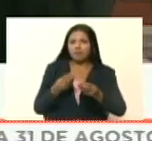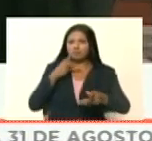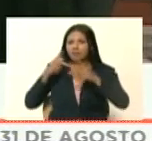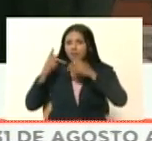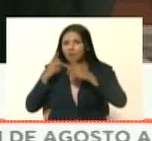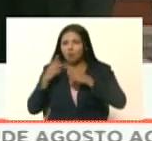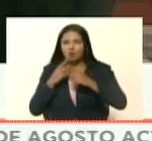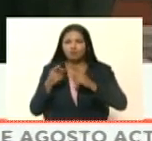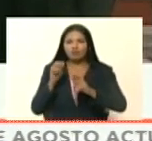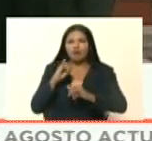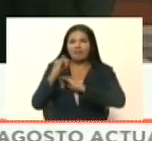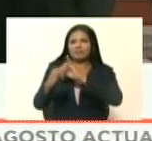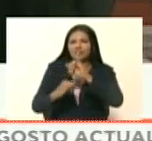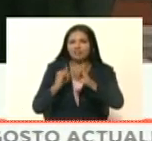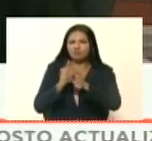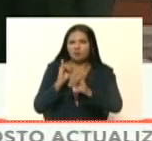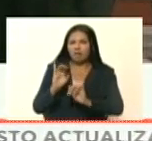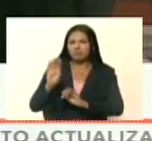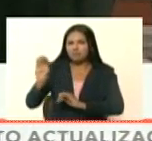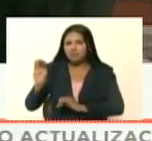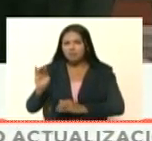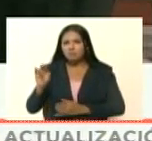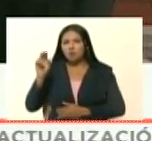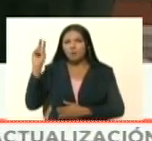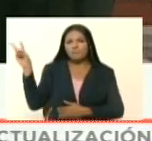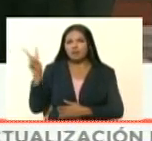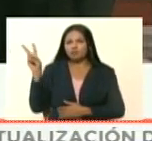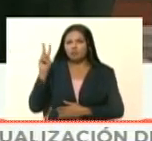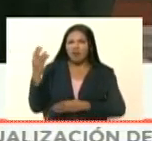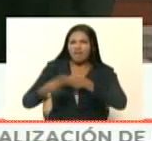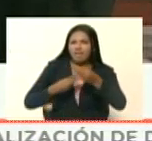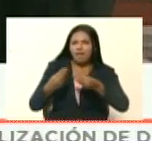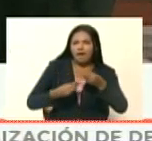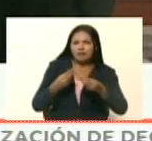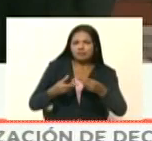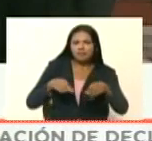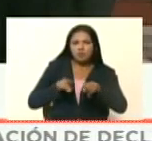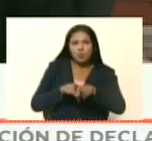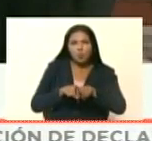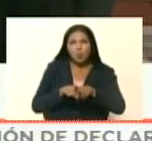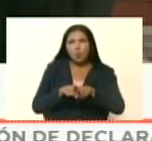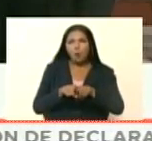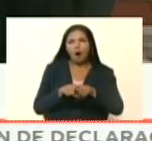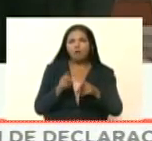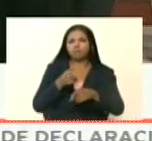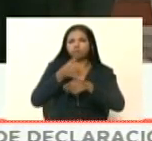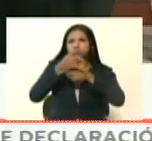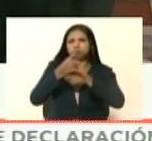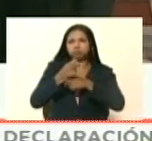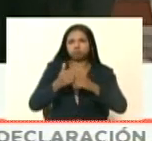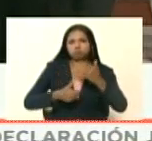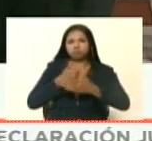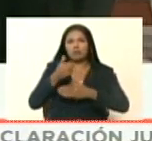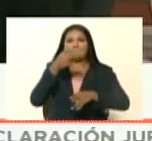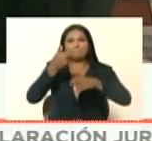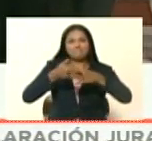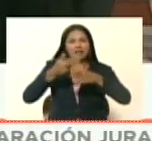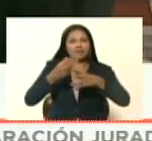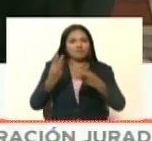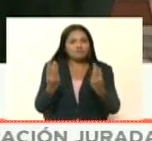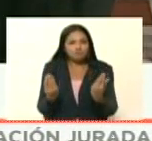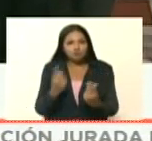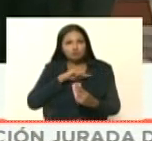política exterior de ese país y constituyen un arma en una política sumamente peligrosa